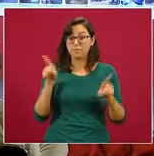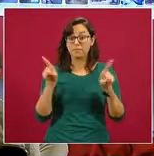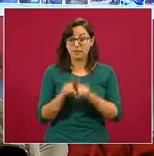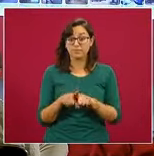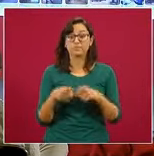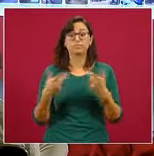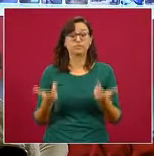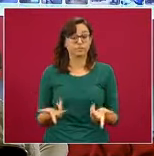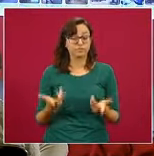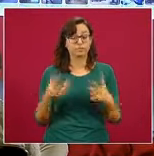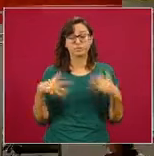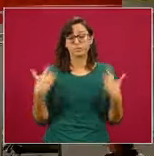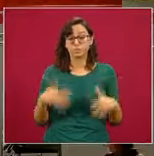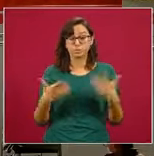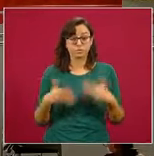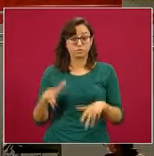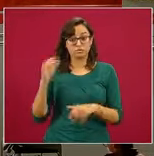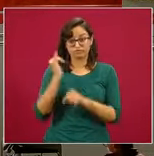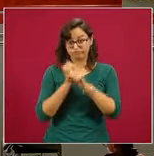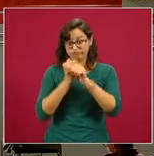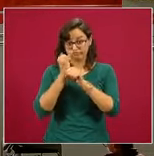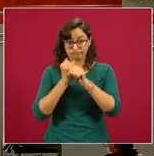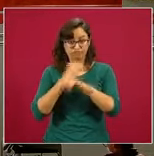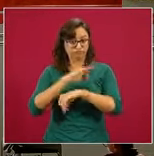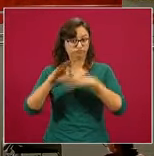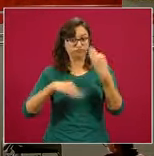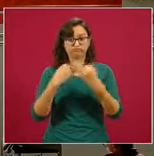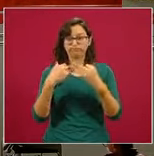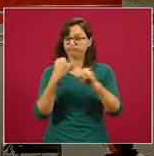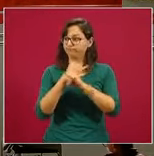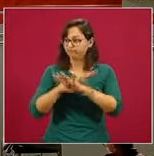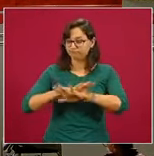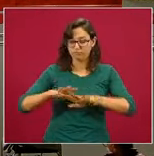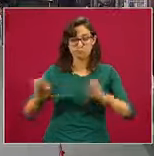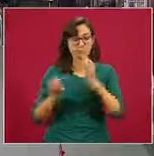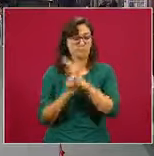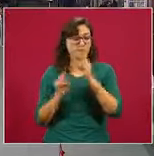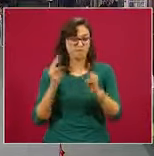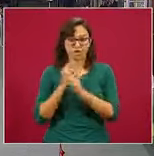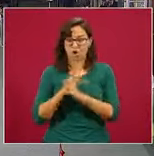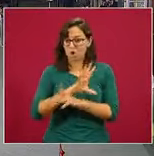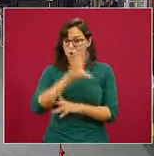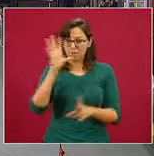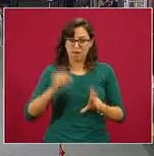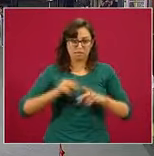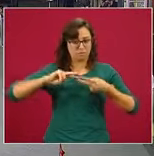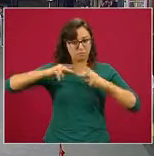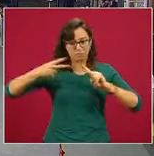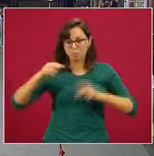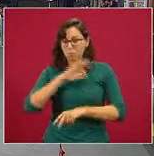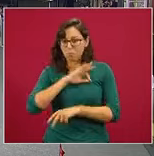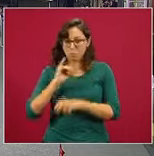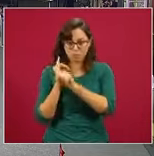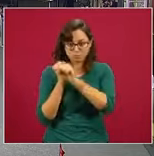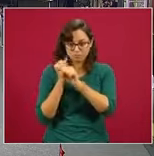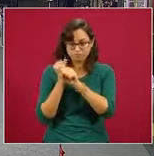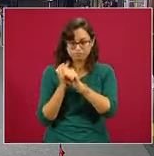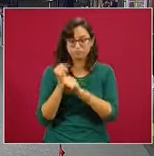y investigadores que ellos son los que nos proveen el material, las muestras y el material genético para poder hacer estos análisis,